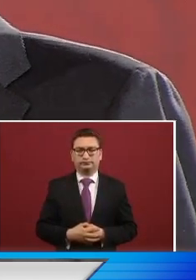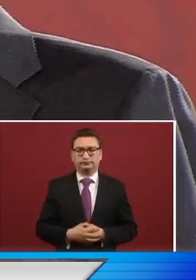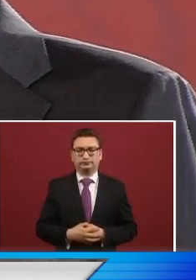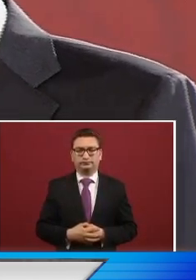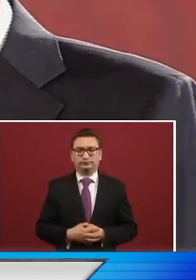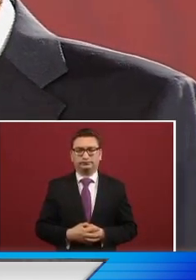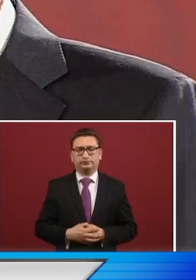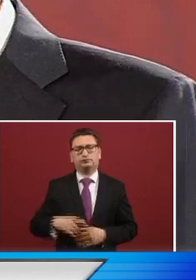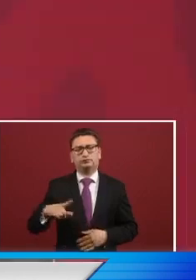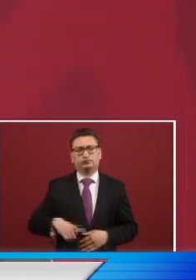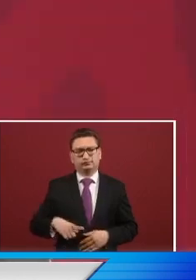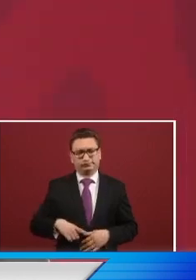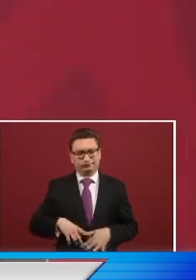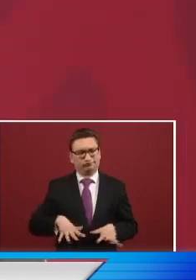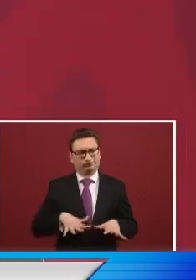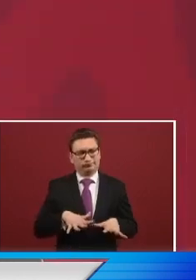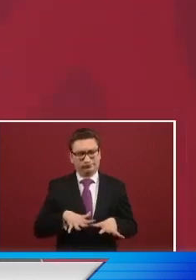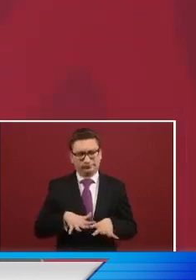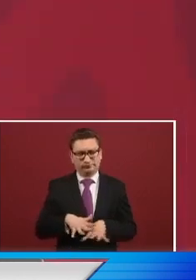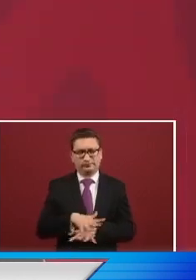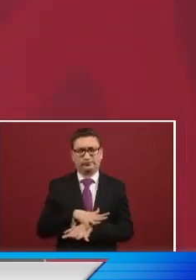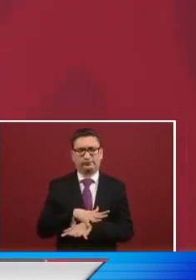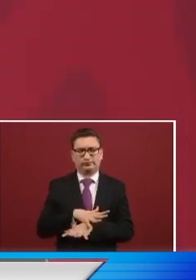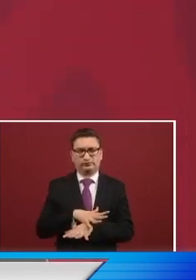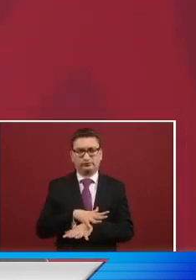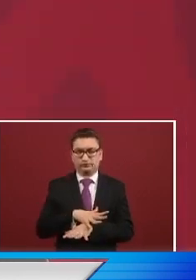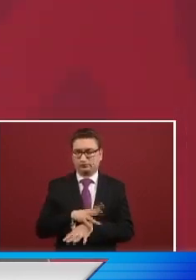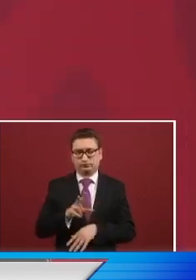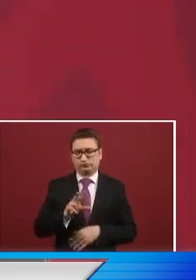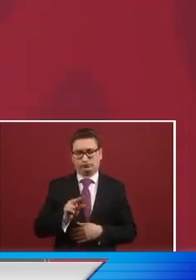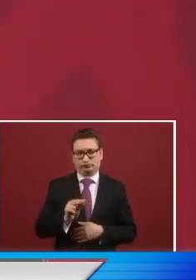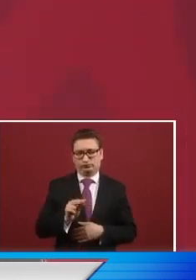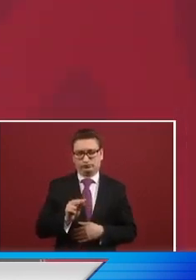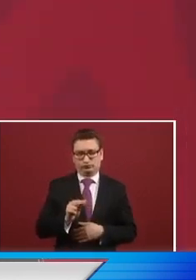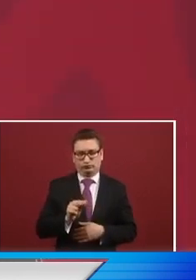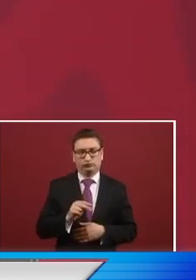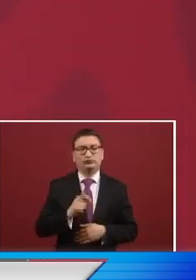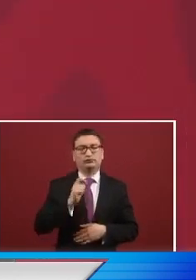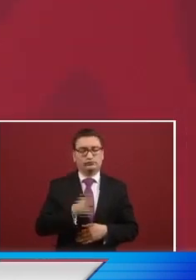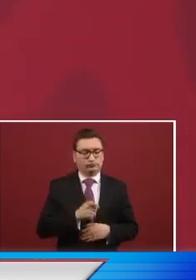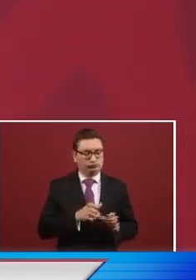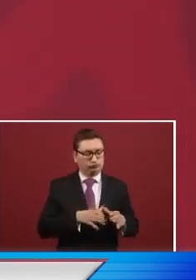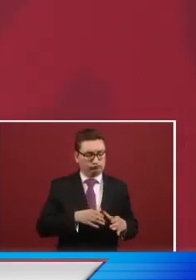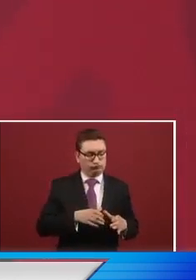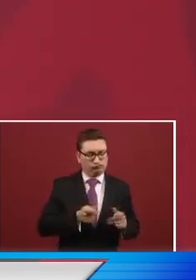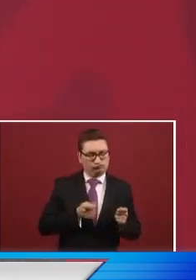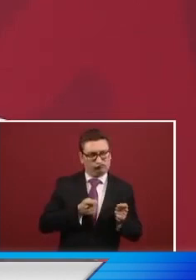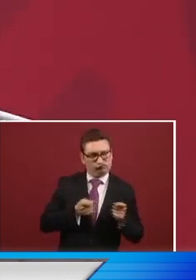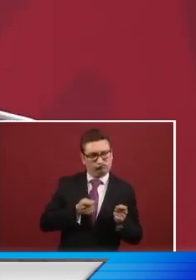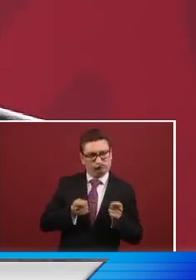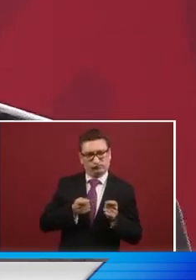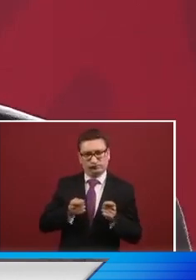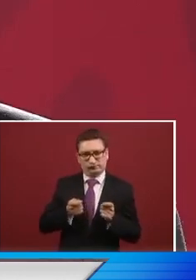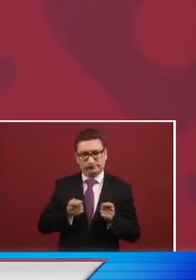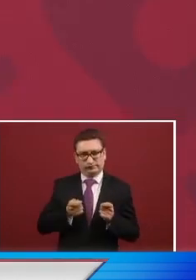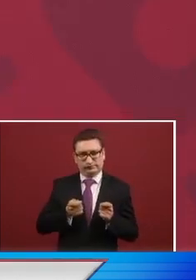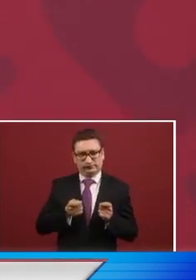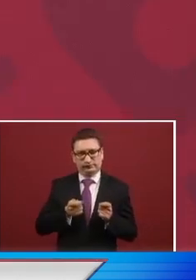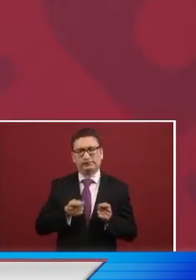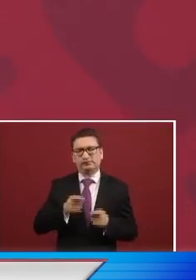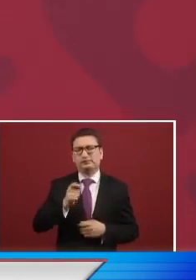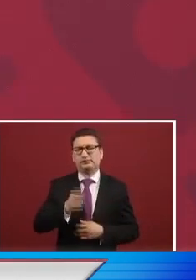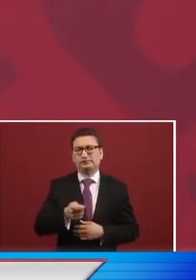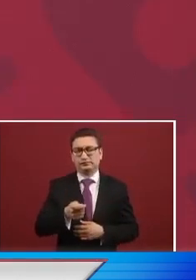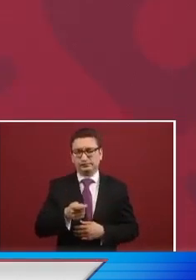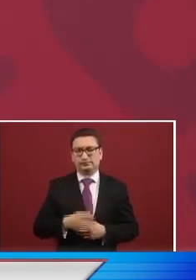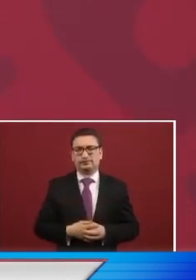de que no se afecte al abasto de medicamentos y la mejora de los servicios médicos y maximizar la aplicación del presupuesto. Los resultados obtenidos